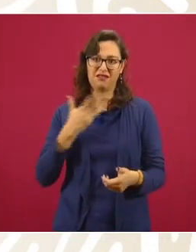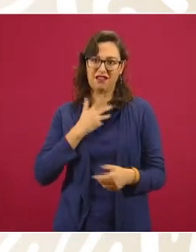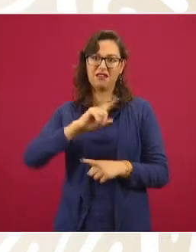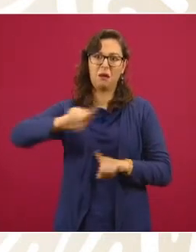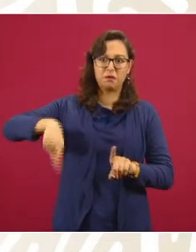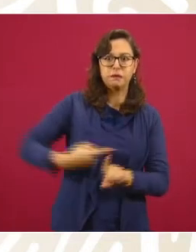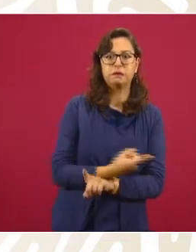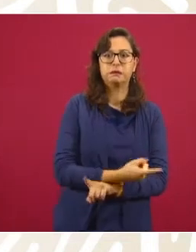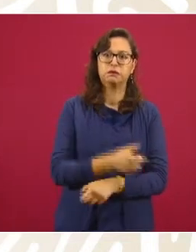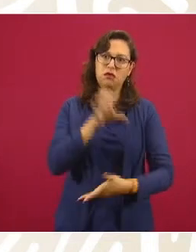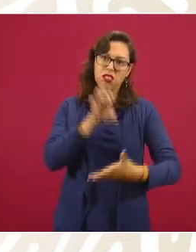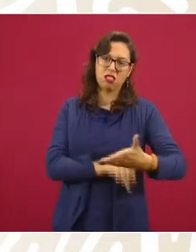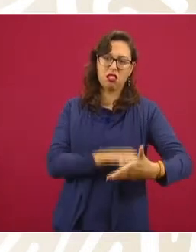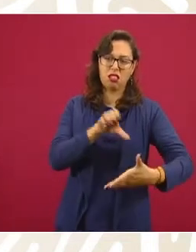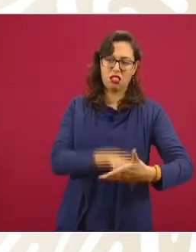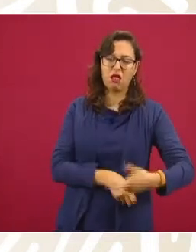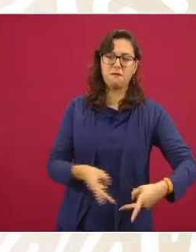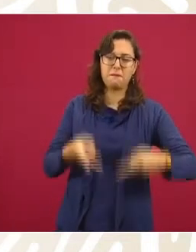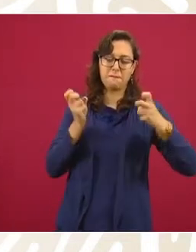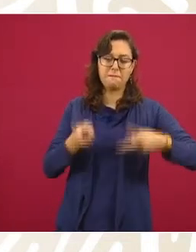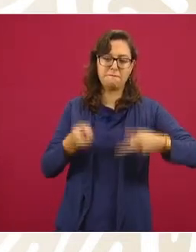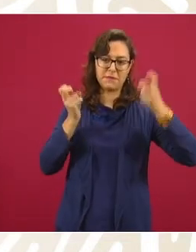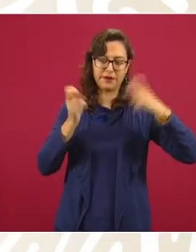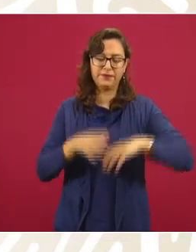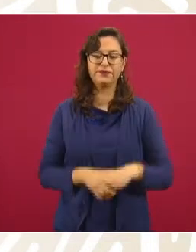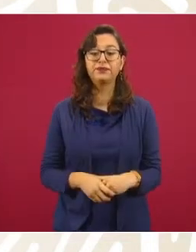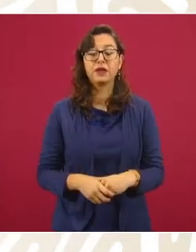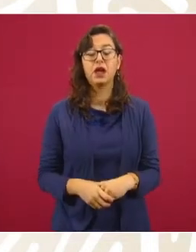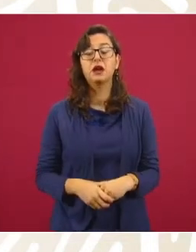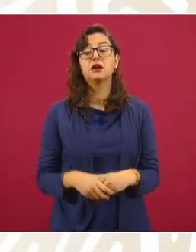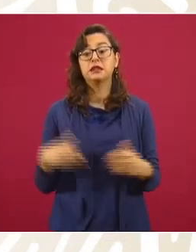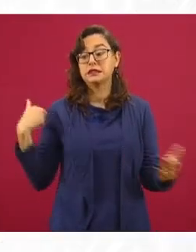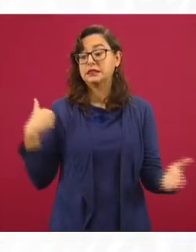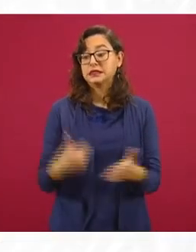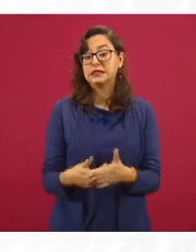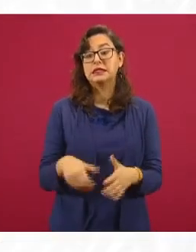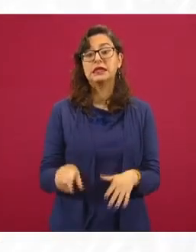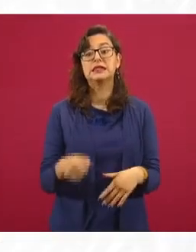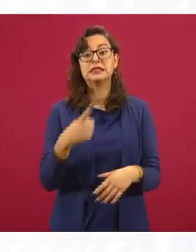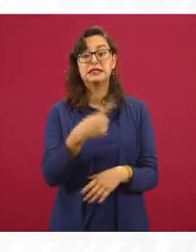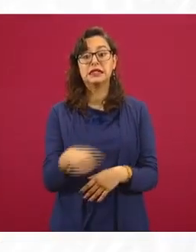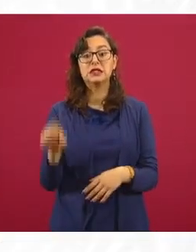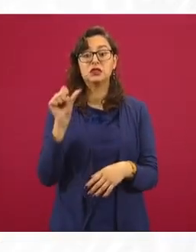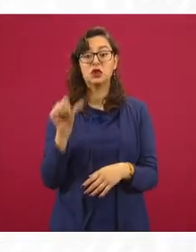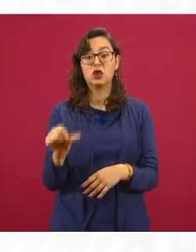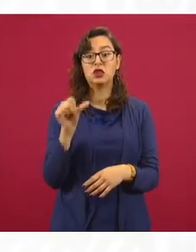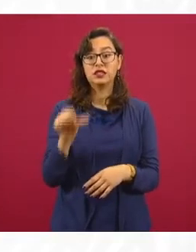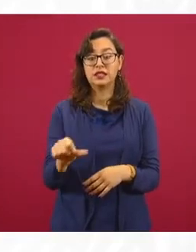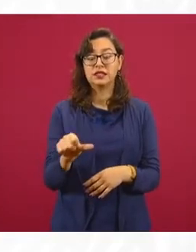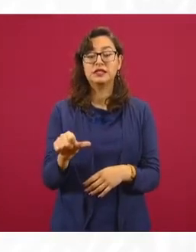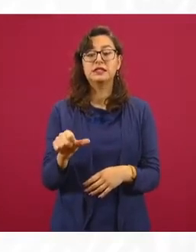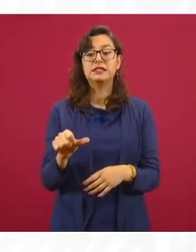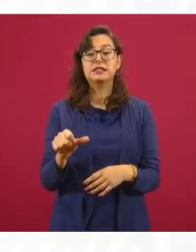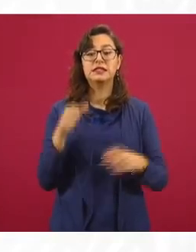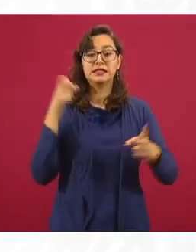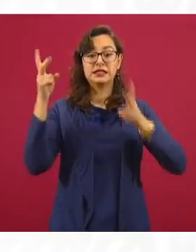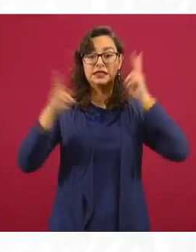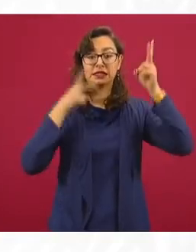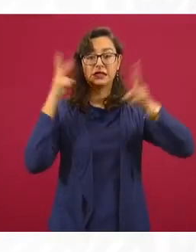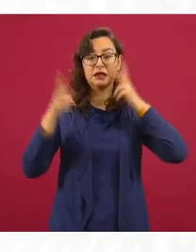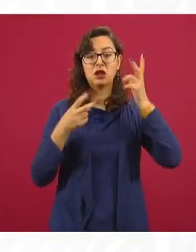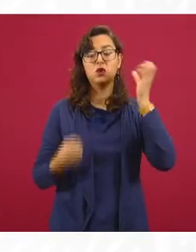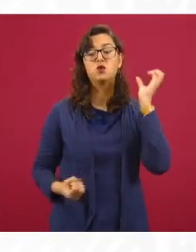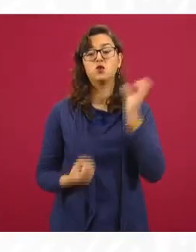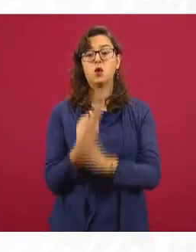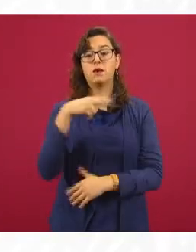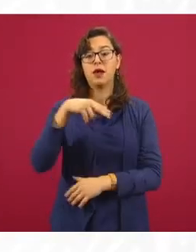alterador del pulsador. Realizamos 116 visitas para ver la aplicación de la nueva NOM 005.